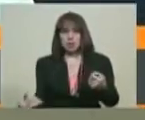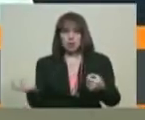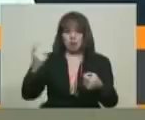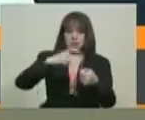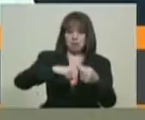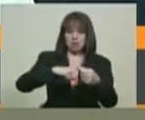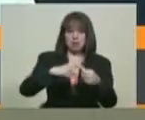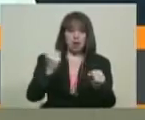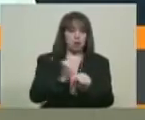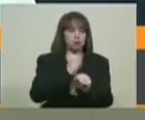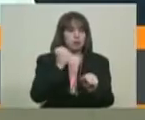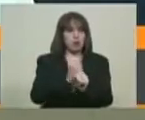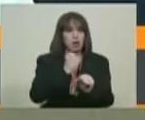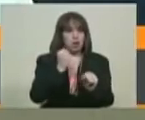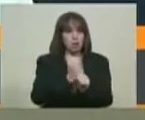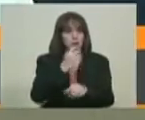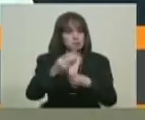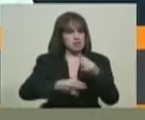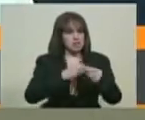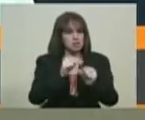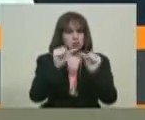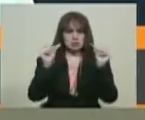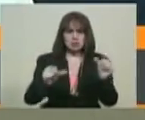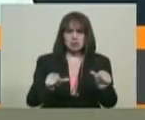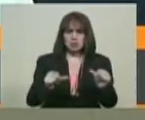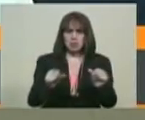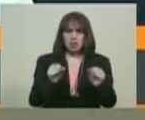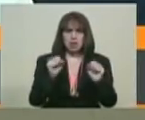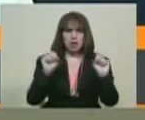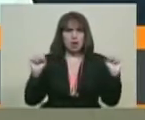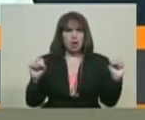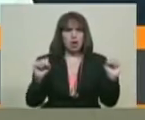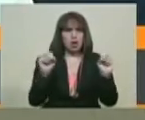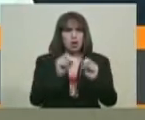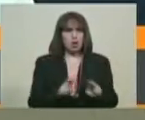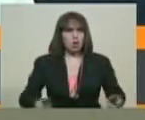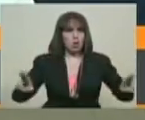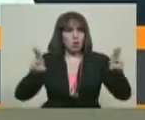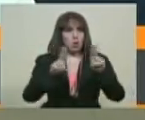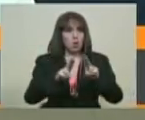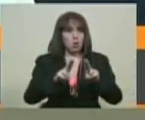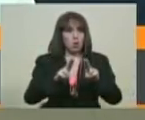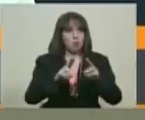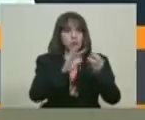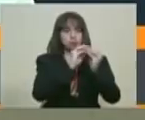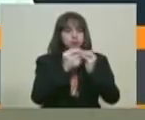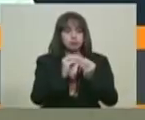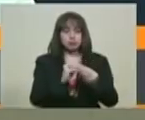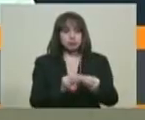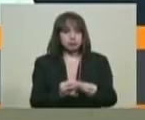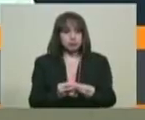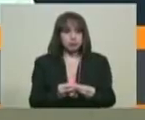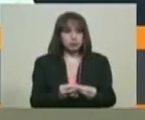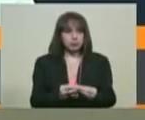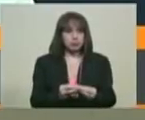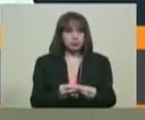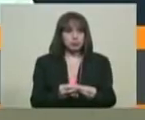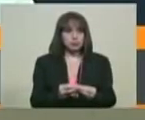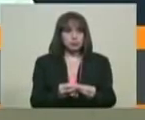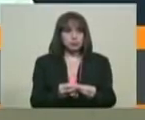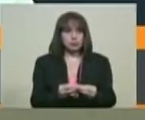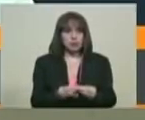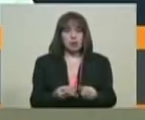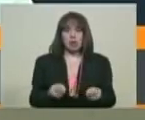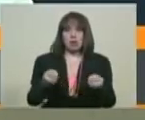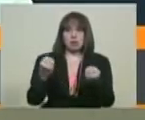sumarlo a las acciones en el sistema de Naciones Unidas y a nivel mundial por las reparaciones y llevar a la